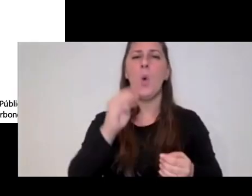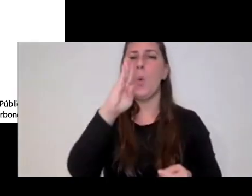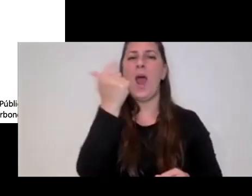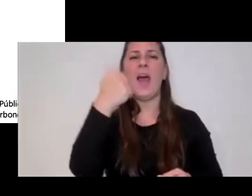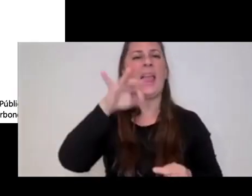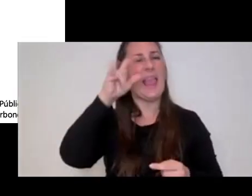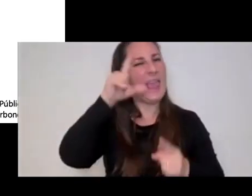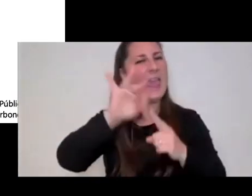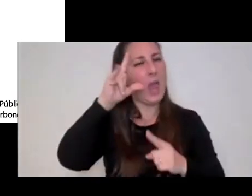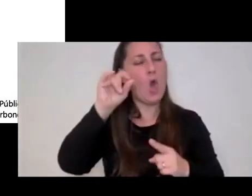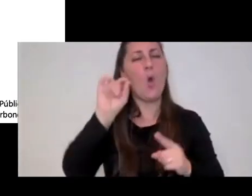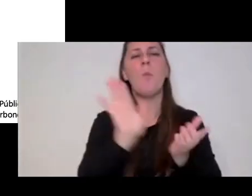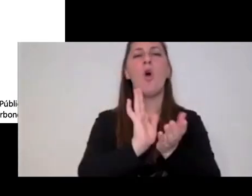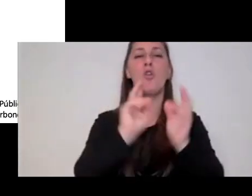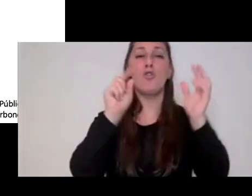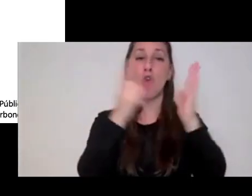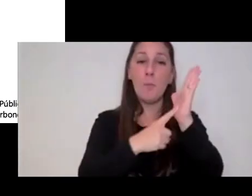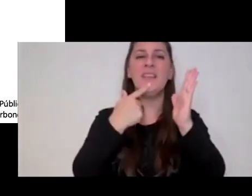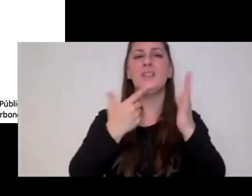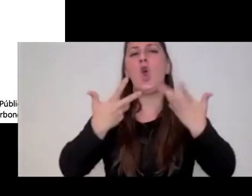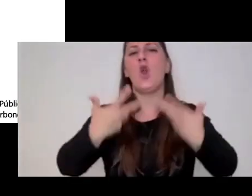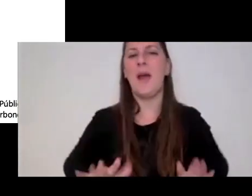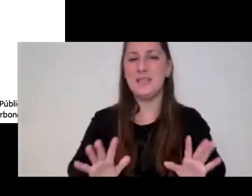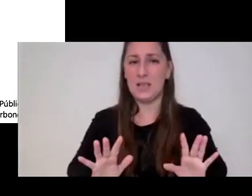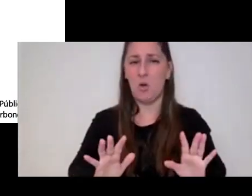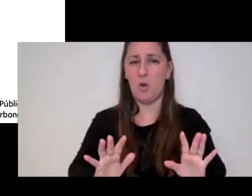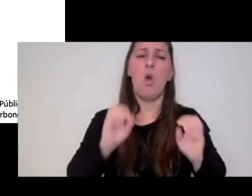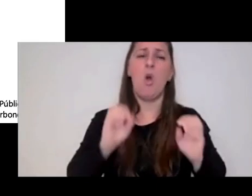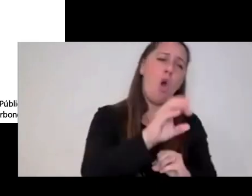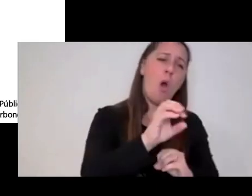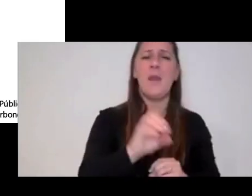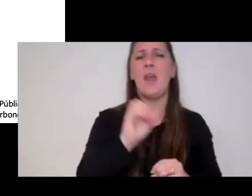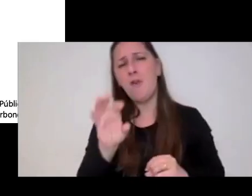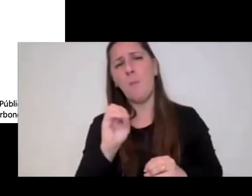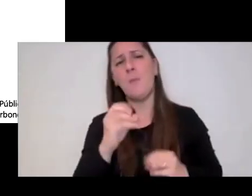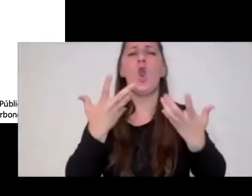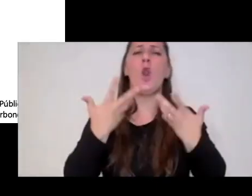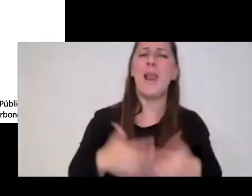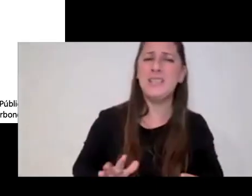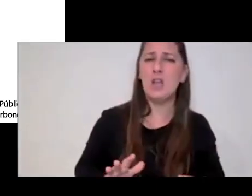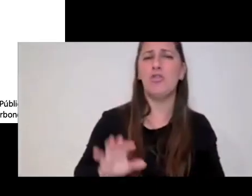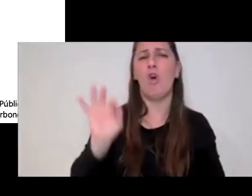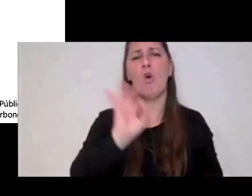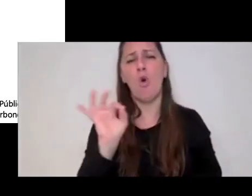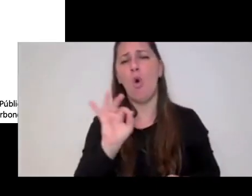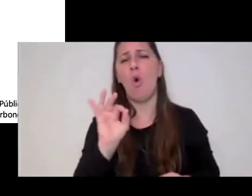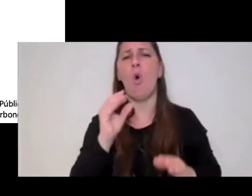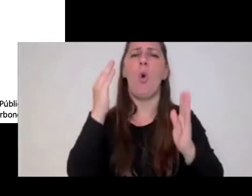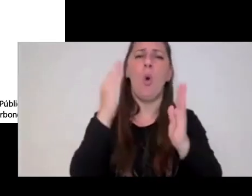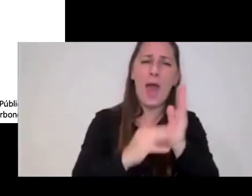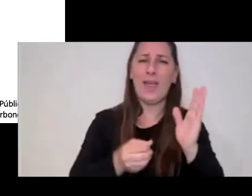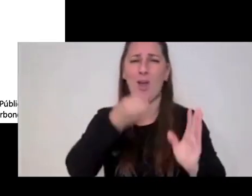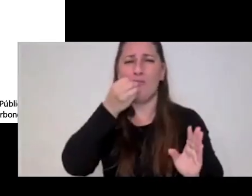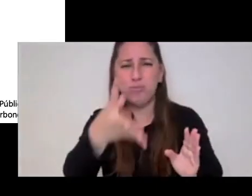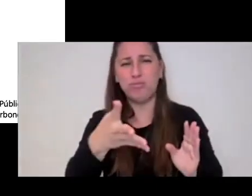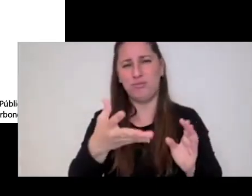normalización. La realidad es que no importa cómo lo llamemos, si lo llamamos normalización, blanqueo, sinceramiento, se trata siempre